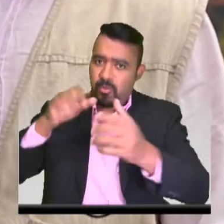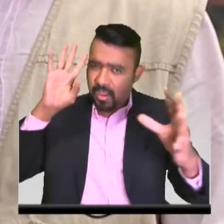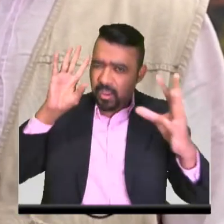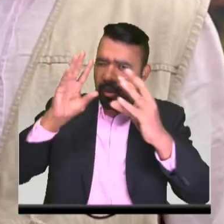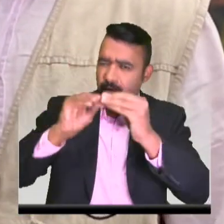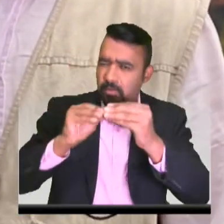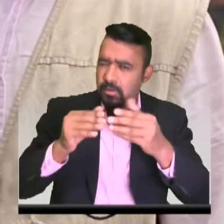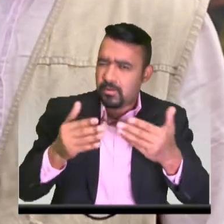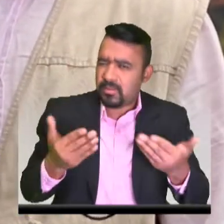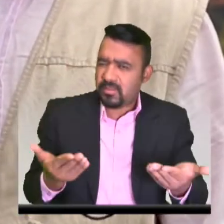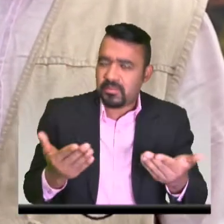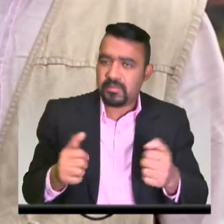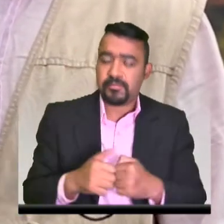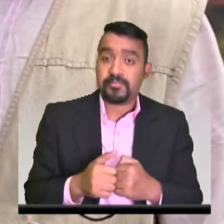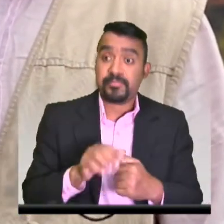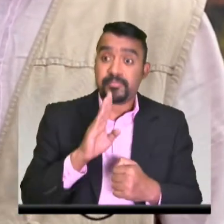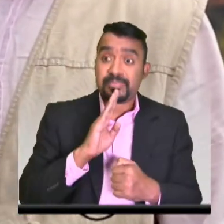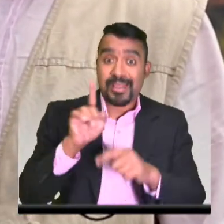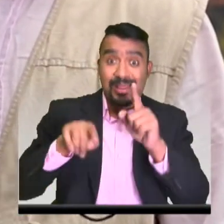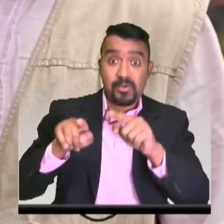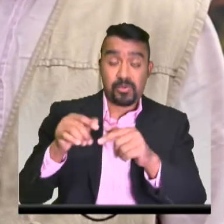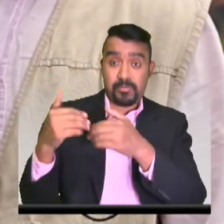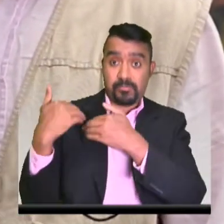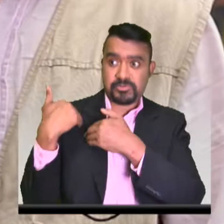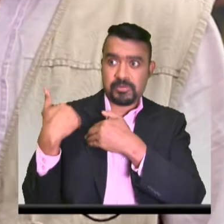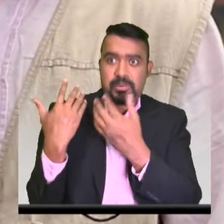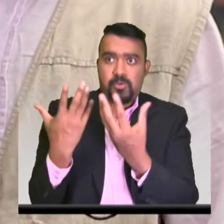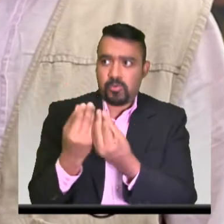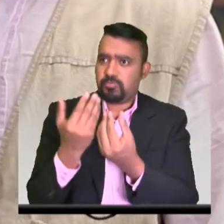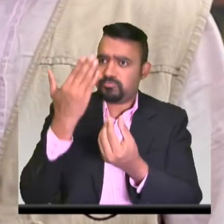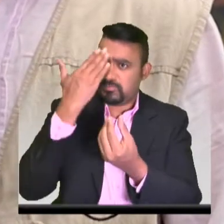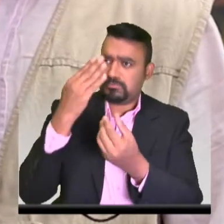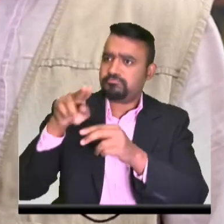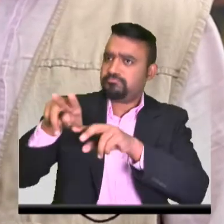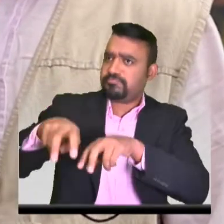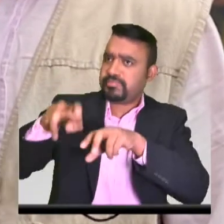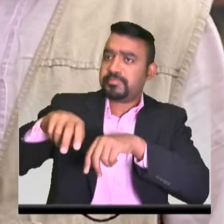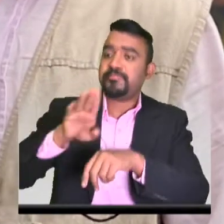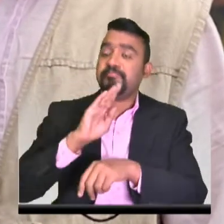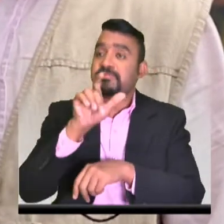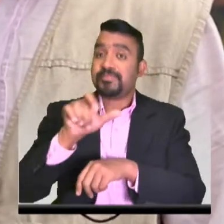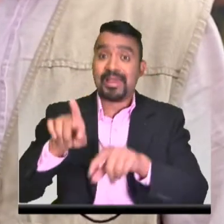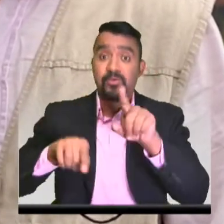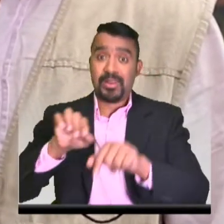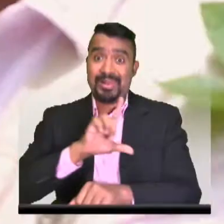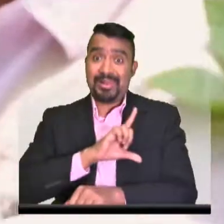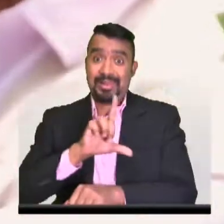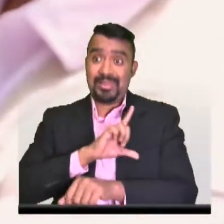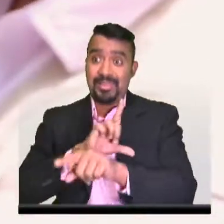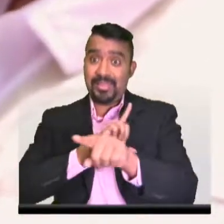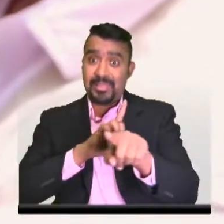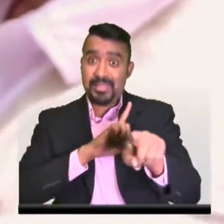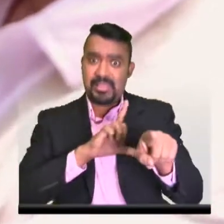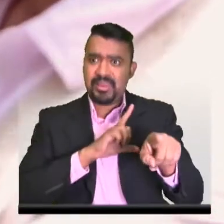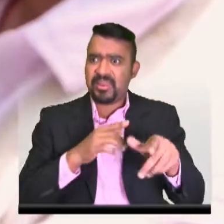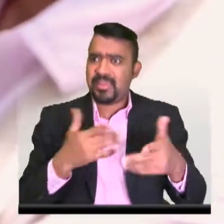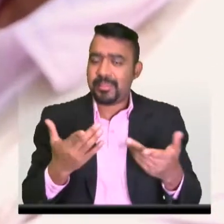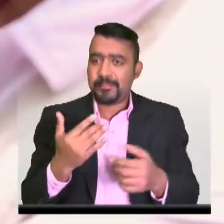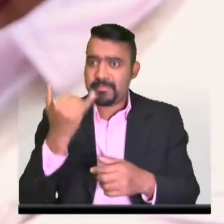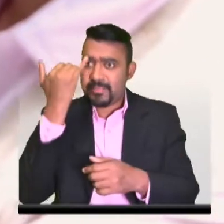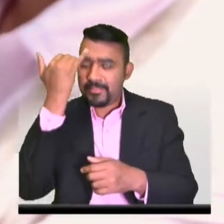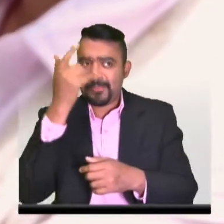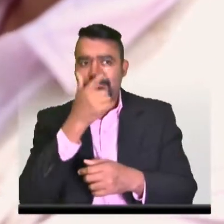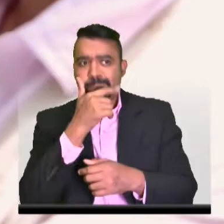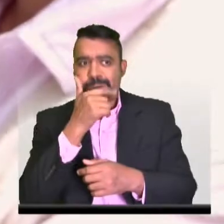los mismos secretarios de Agricultura, los técnicos de cada municipio y los líderes productores de la región, logremos identificar cuáles